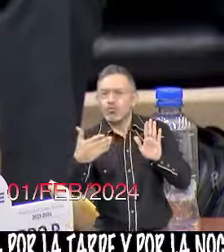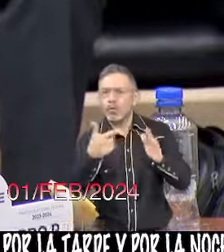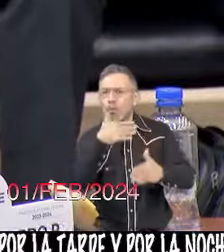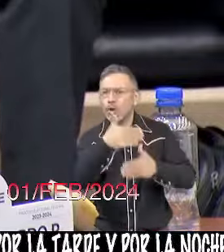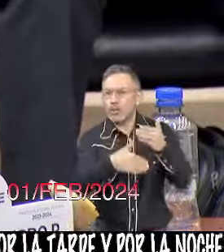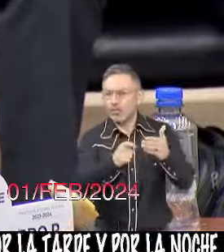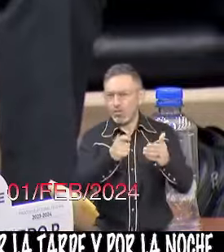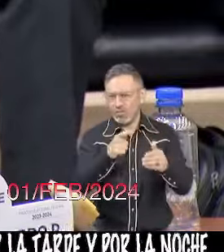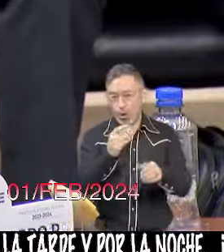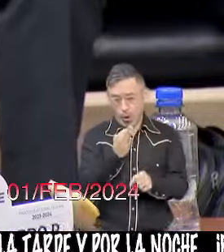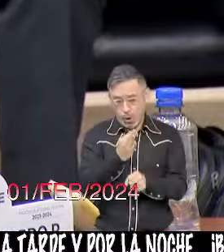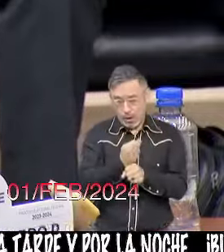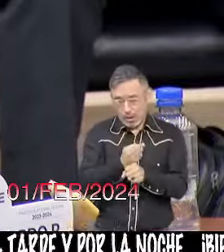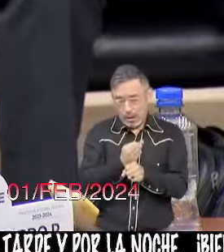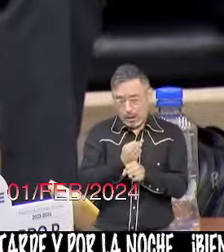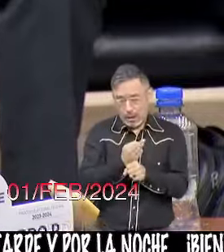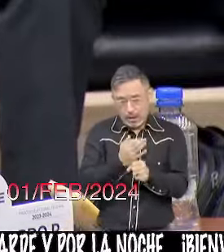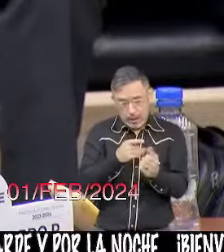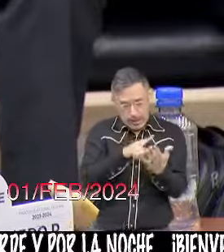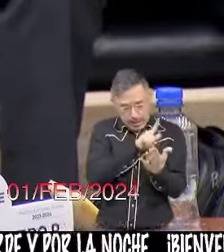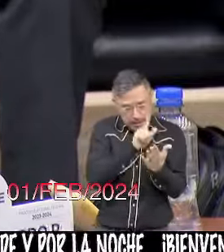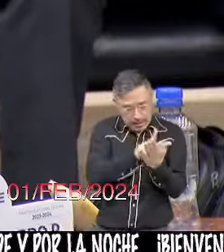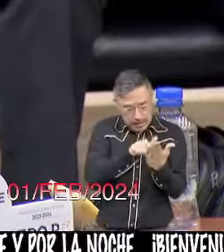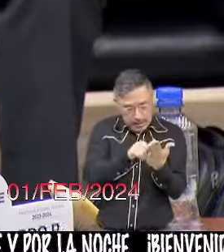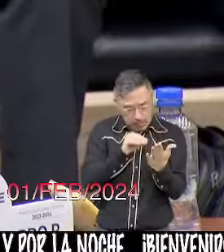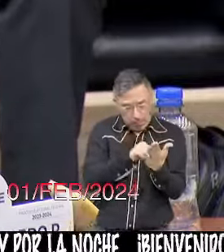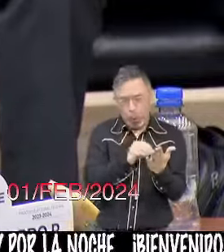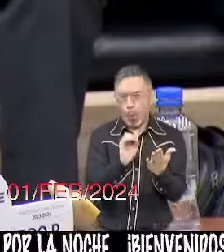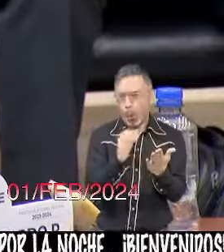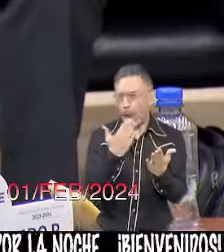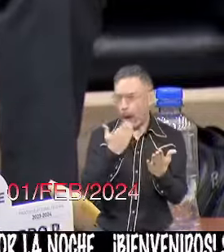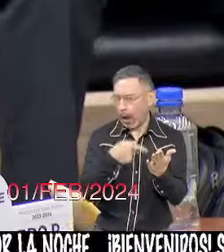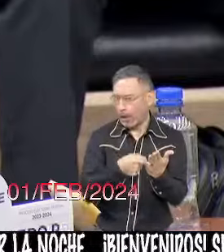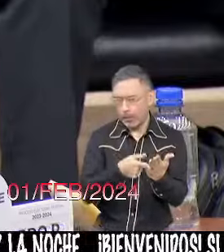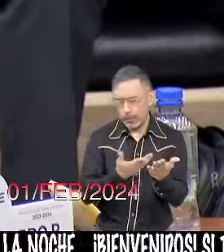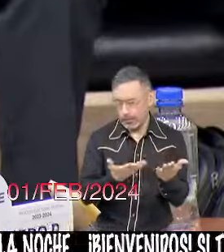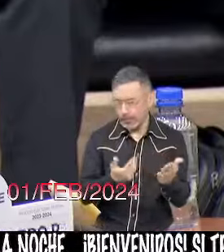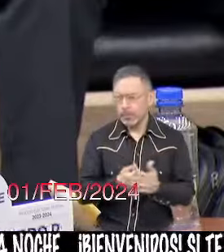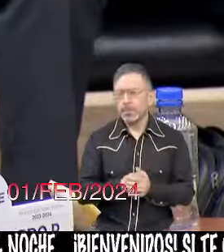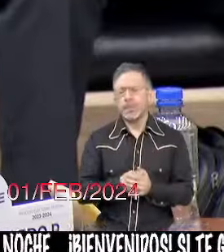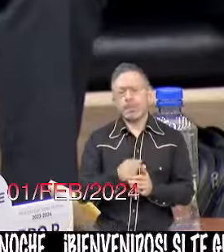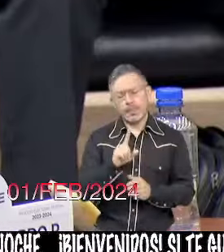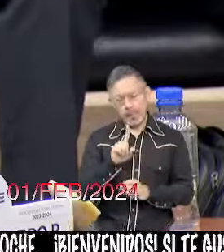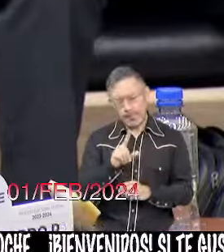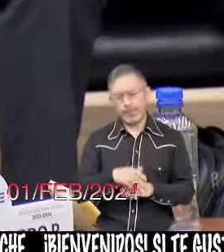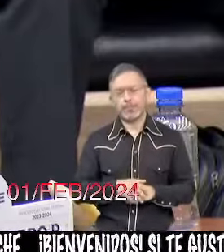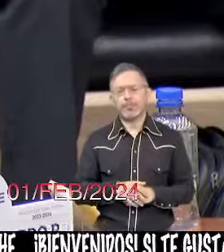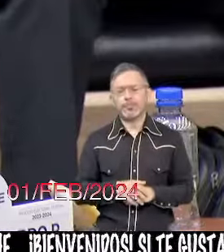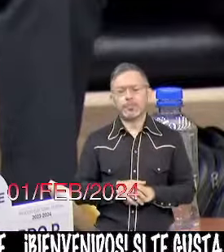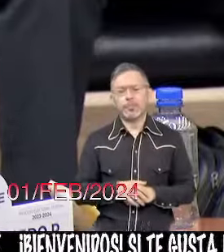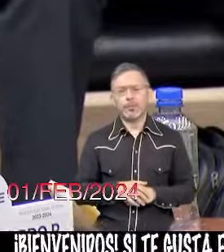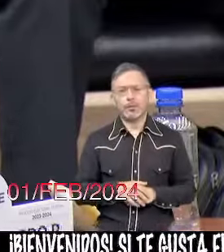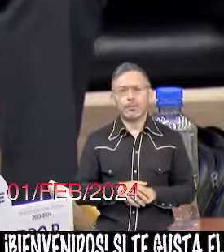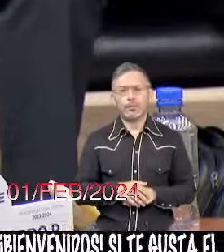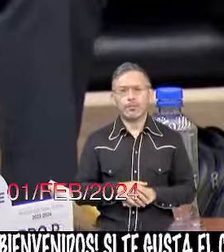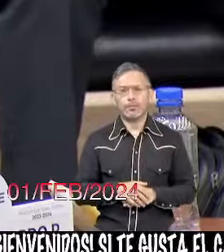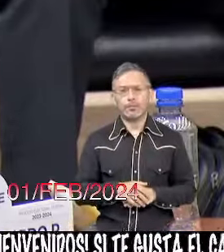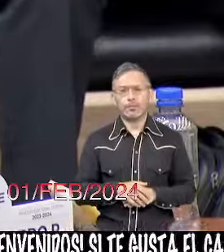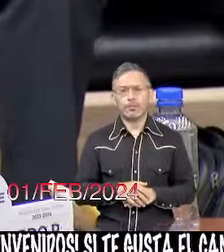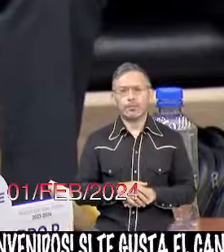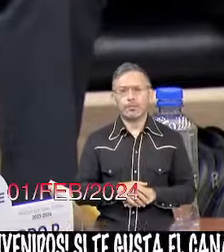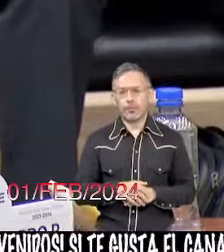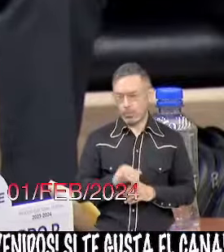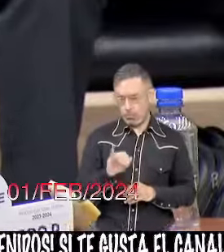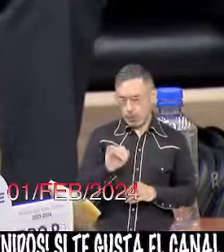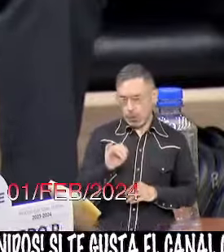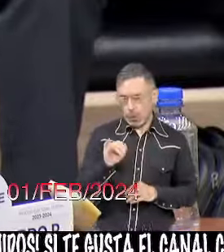momento en el marco legal que tendríamos que hacer. Ahora bien, el formato que tiene, no lo